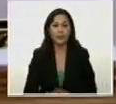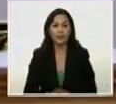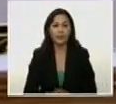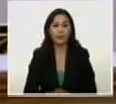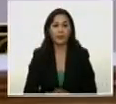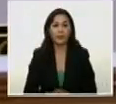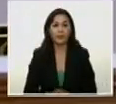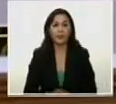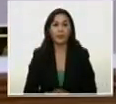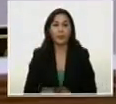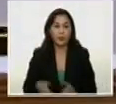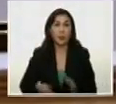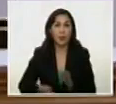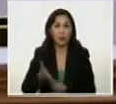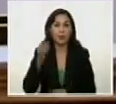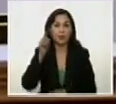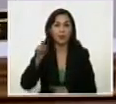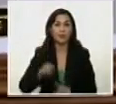Va para allá.